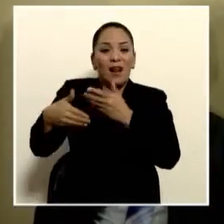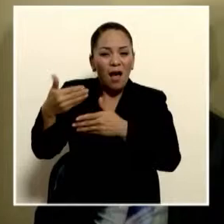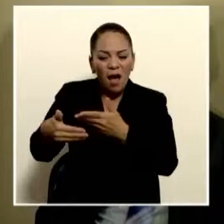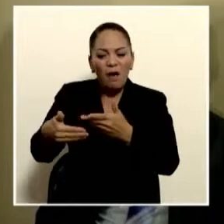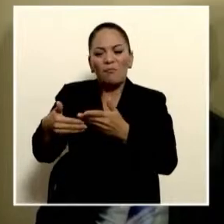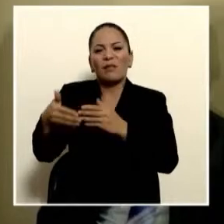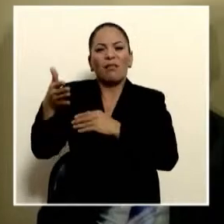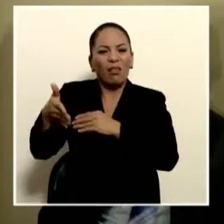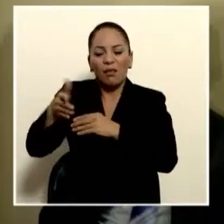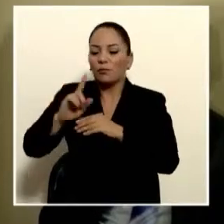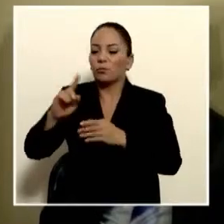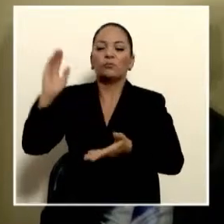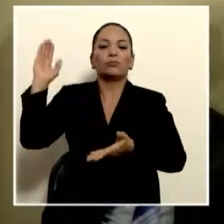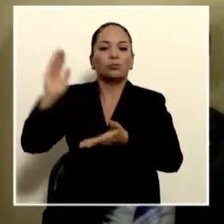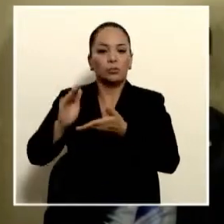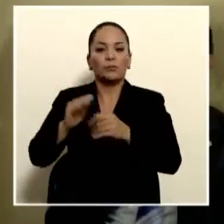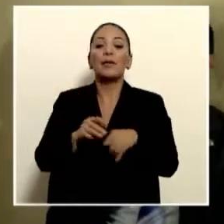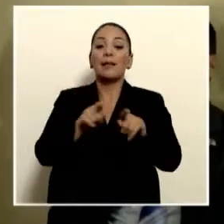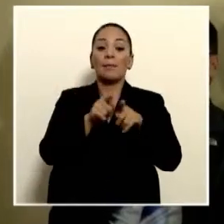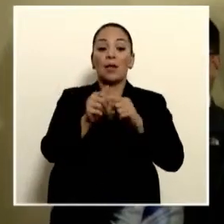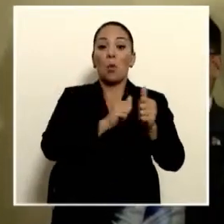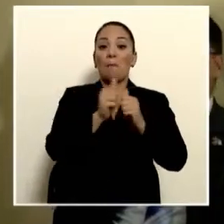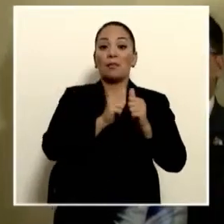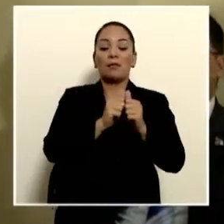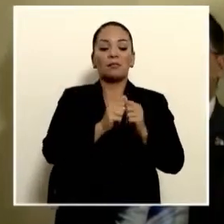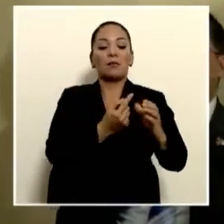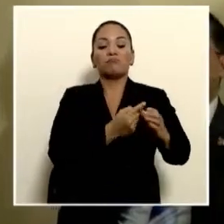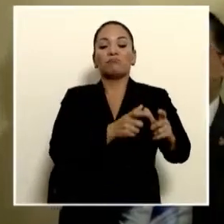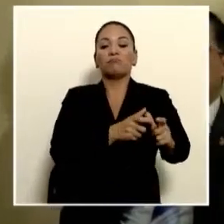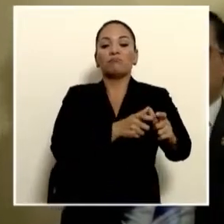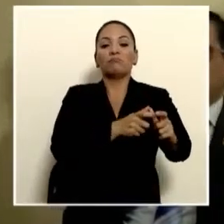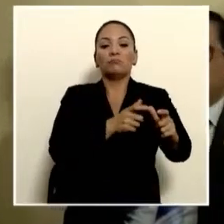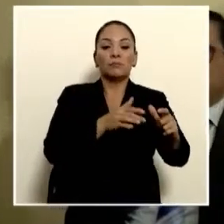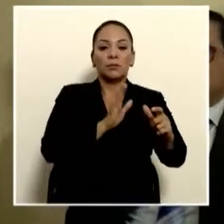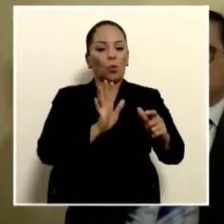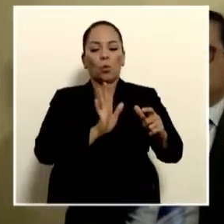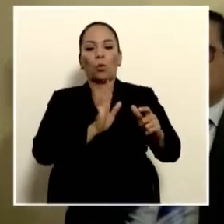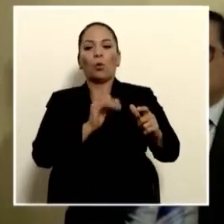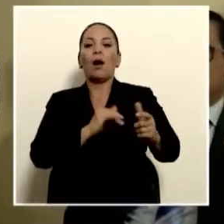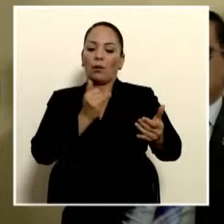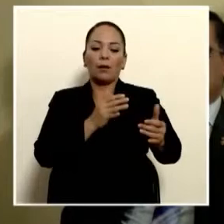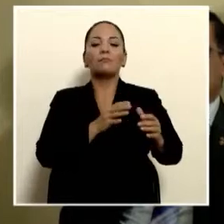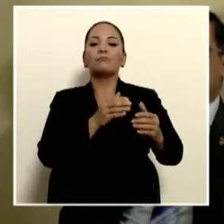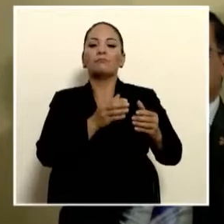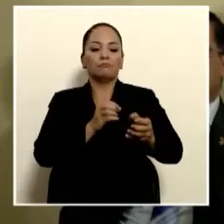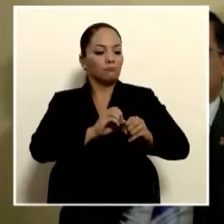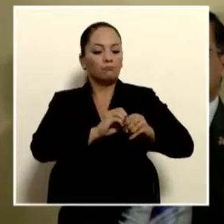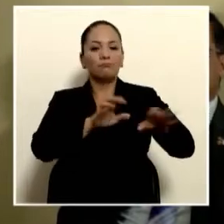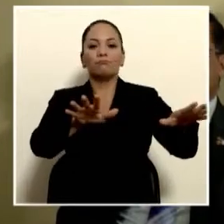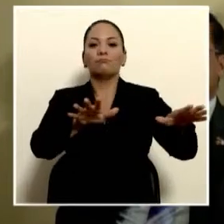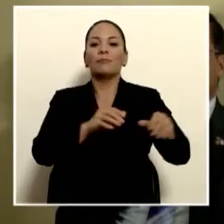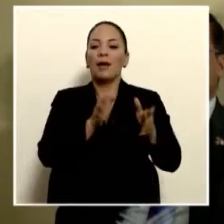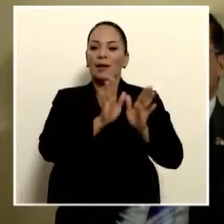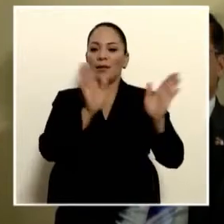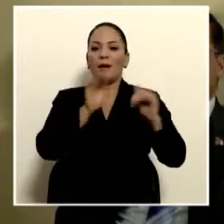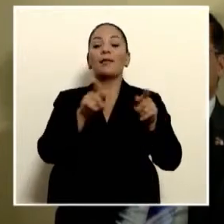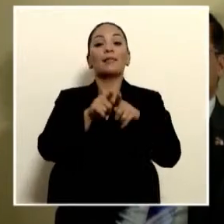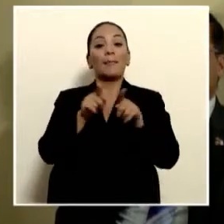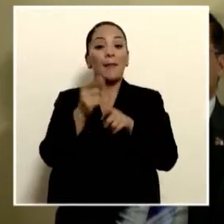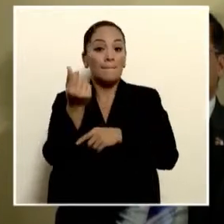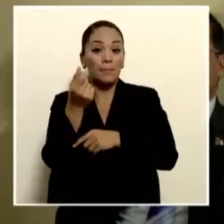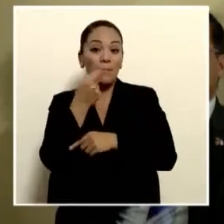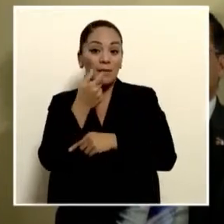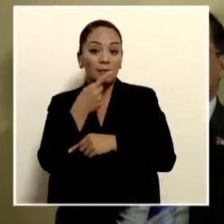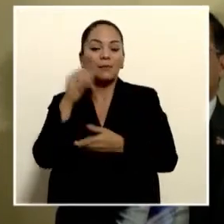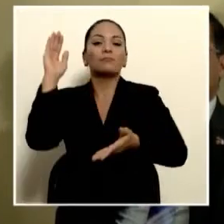y también la competencia desleal, los oligopolios y poder llegar a una disminución de precios tanto en la institución pública